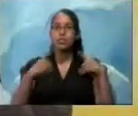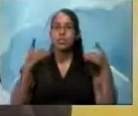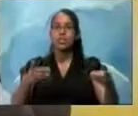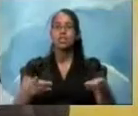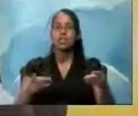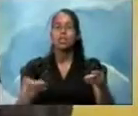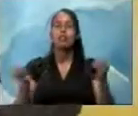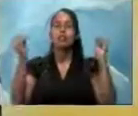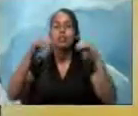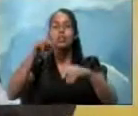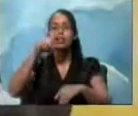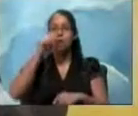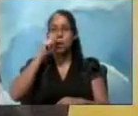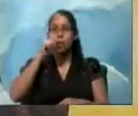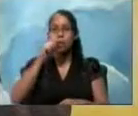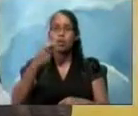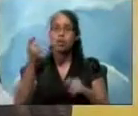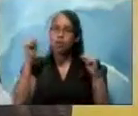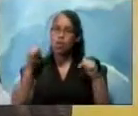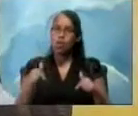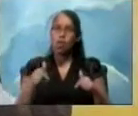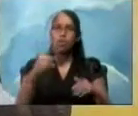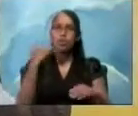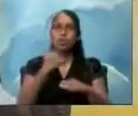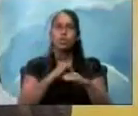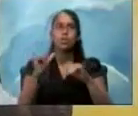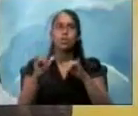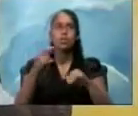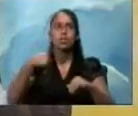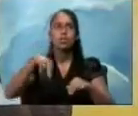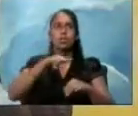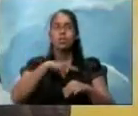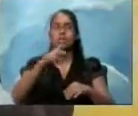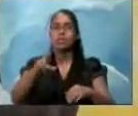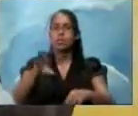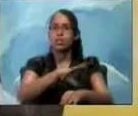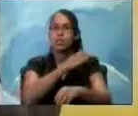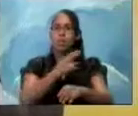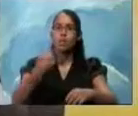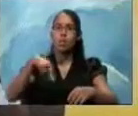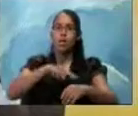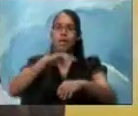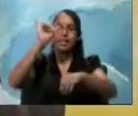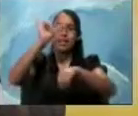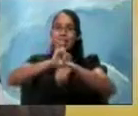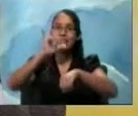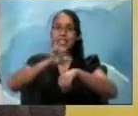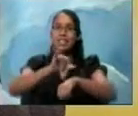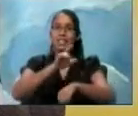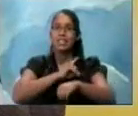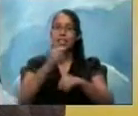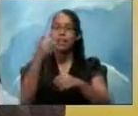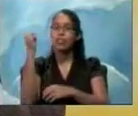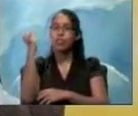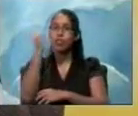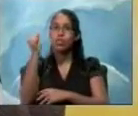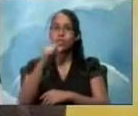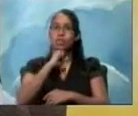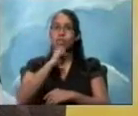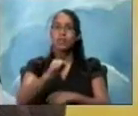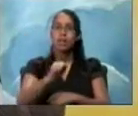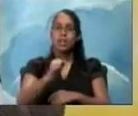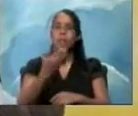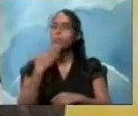hombre. ¿Y cuánto hoy en día nos llegan también, doctor Puerta, a nuestra organización, a nuestra iglesia? Les conocemos, que llegan